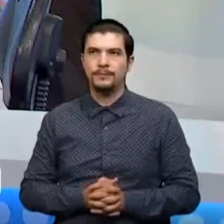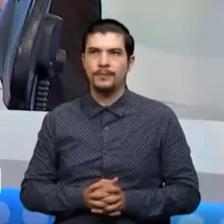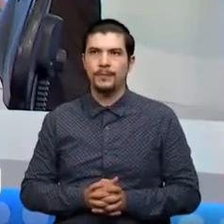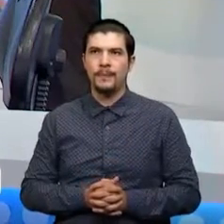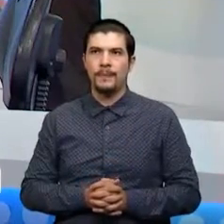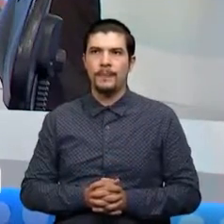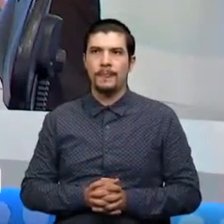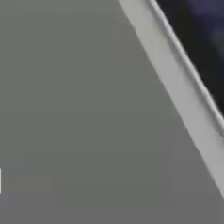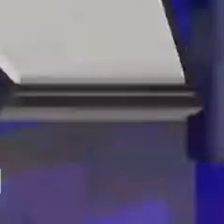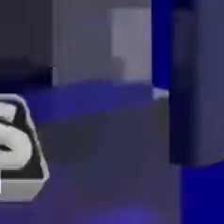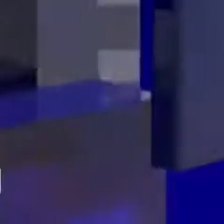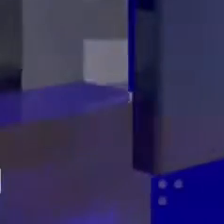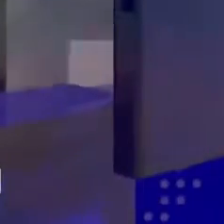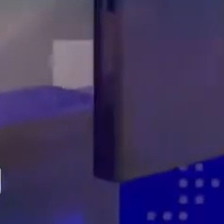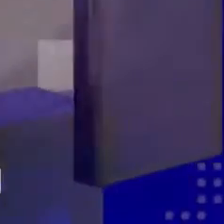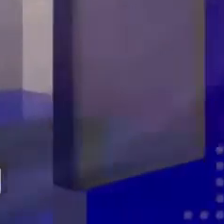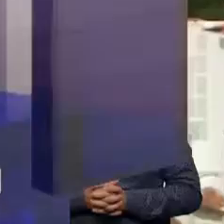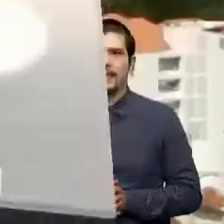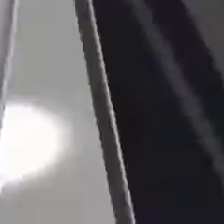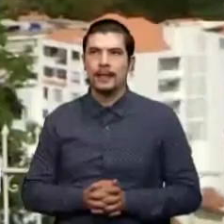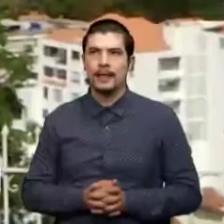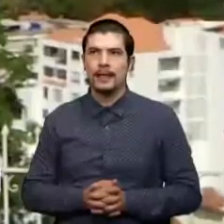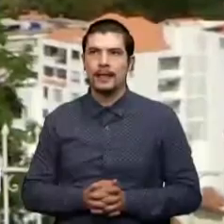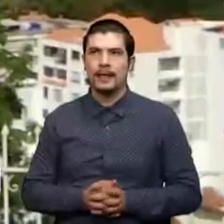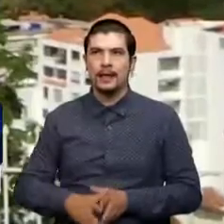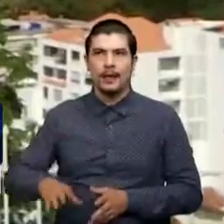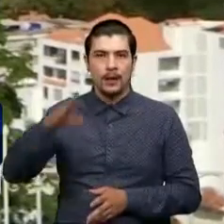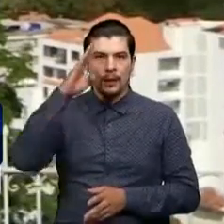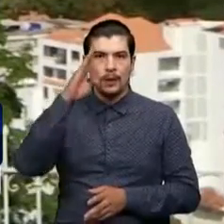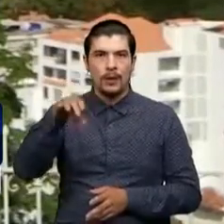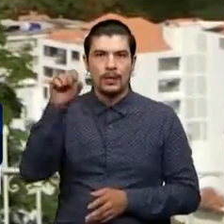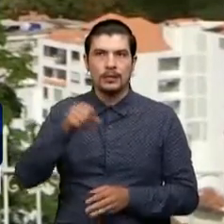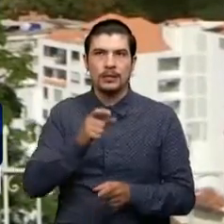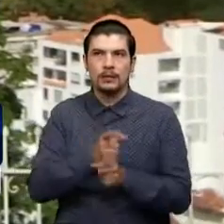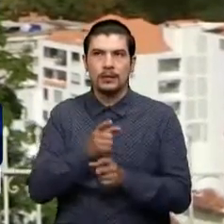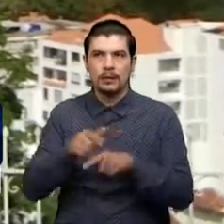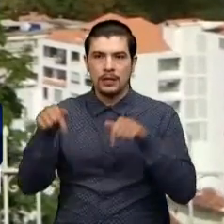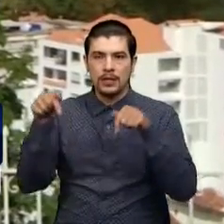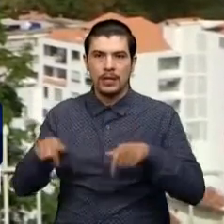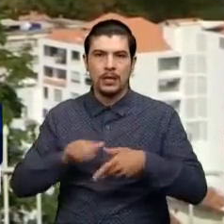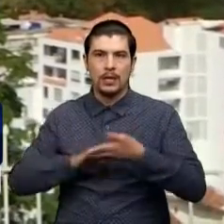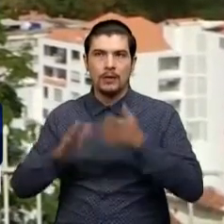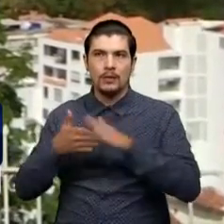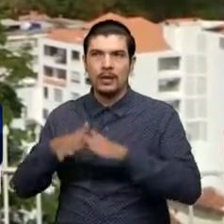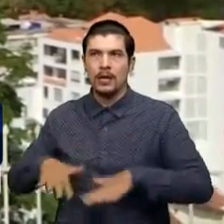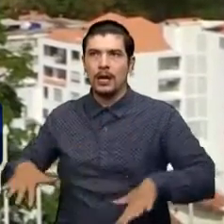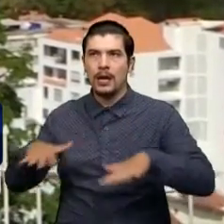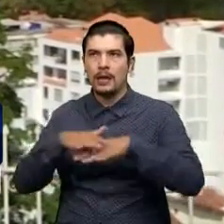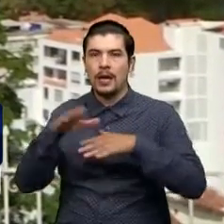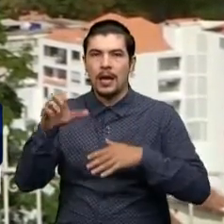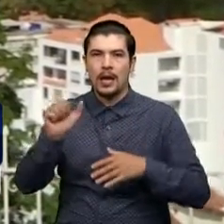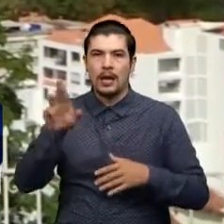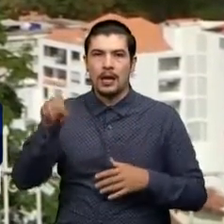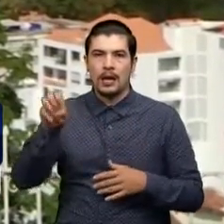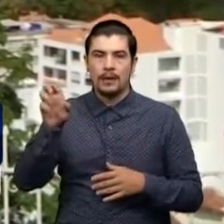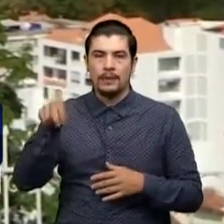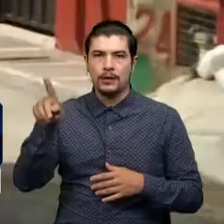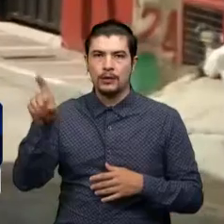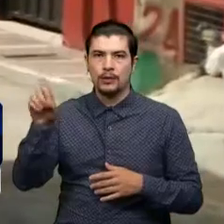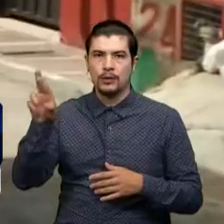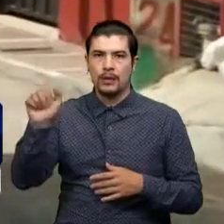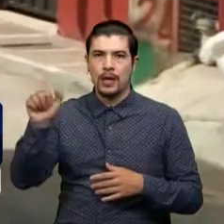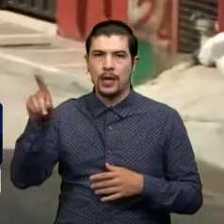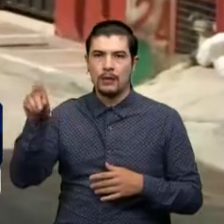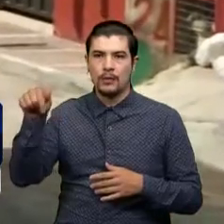Así, muy buenas tardes. Pues la comunidad del sector de Las Vicentinas, ubicado muy cerca a los sectores del Carmen y El Dorado en el municipio de Ocaña,